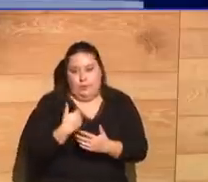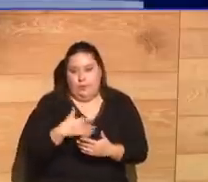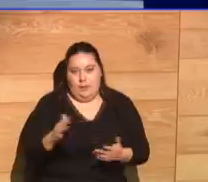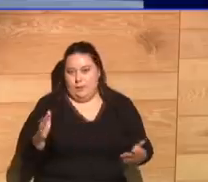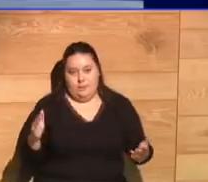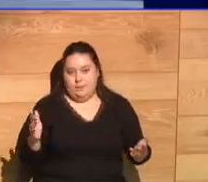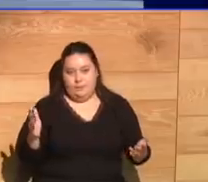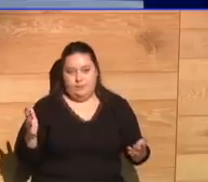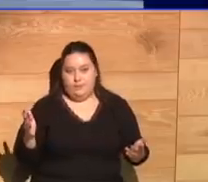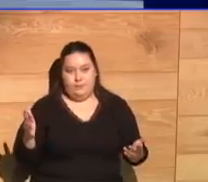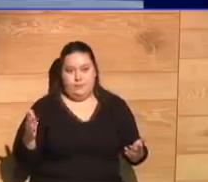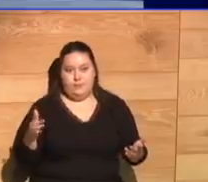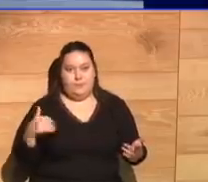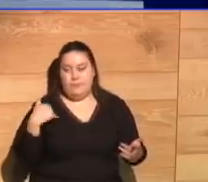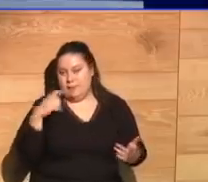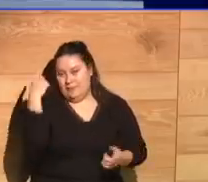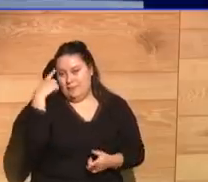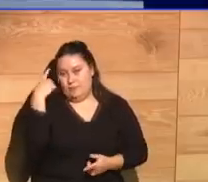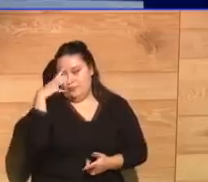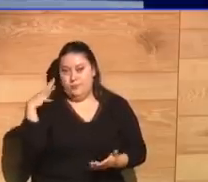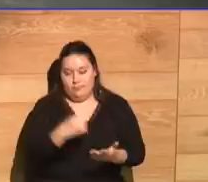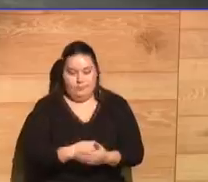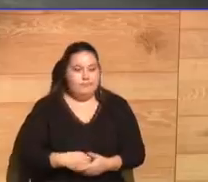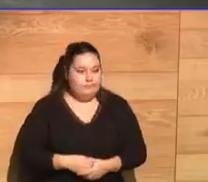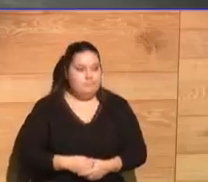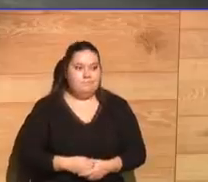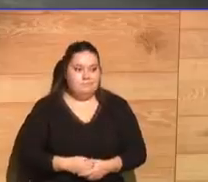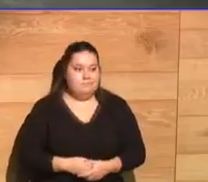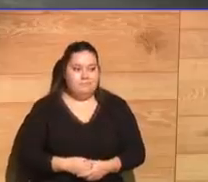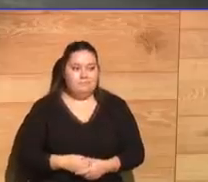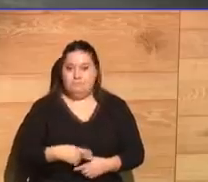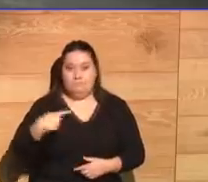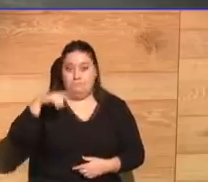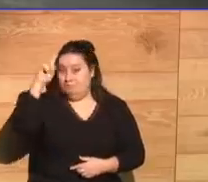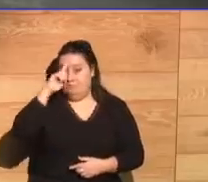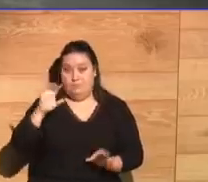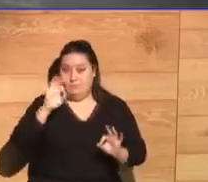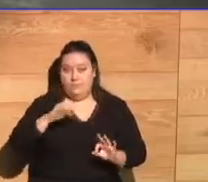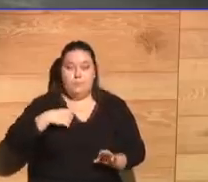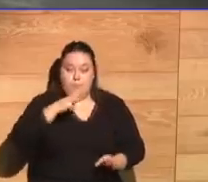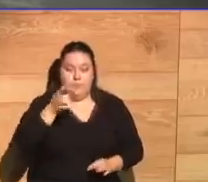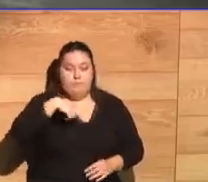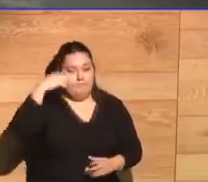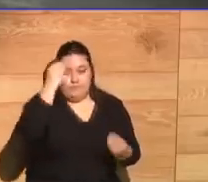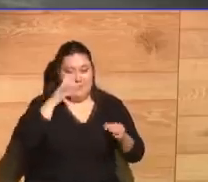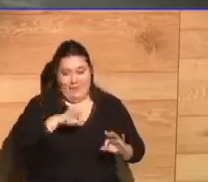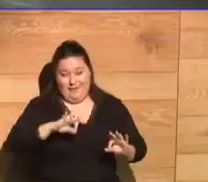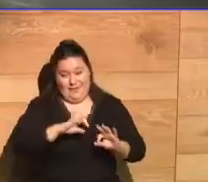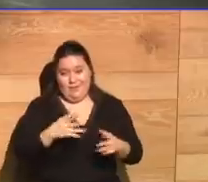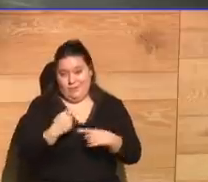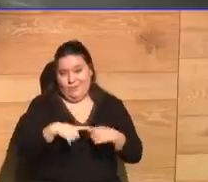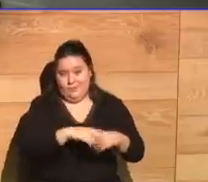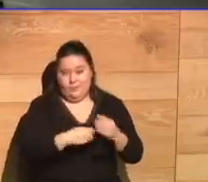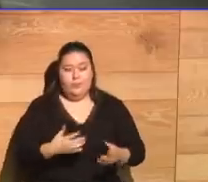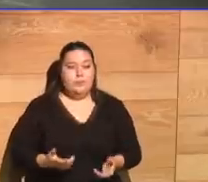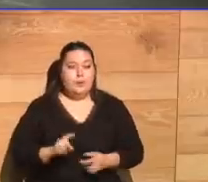la tenemos. Ahora ya tiene cara y ojos y ahora ya pueden decidir si sí. Fíjate, no lo habíamos pensado así. Bueno, no pensamos nunca nada de lo que vamos a hacer. Pero de repente